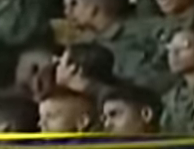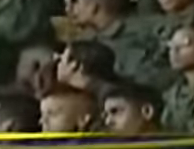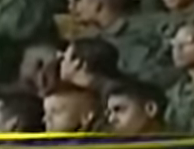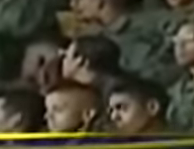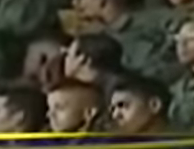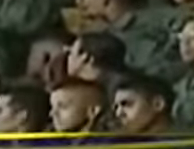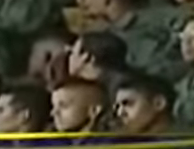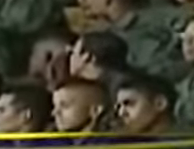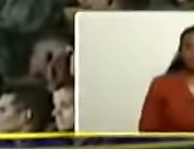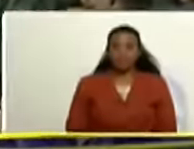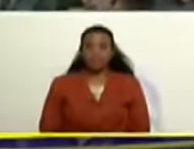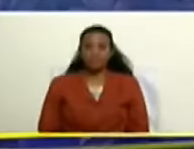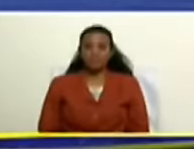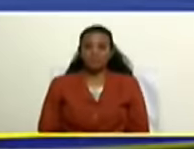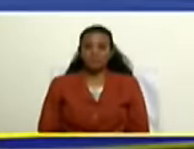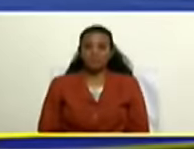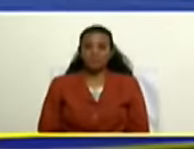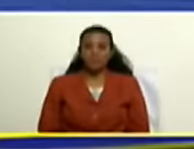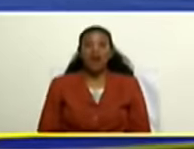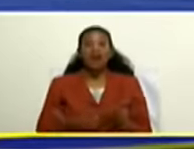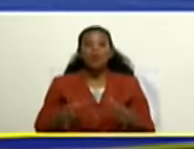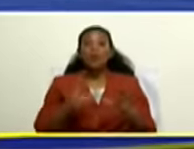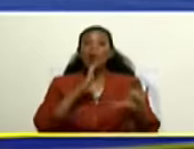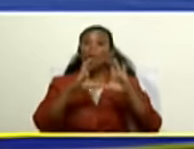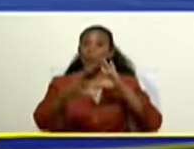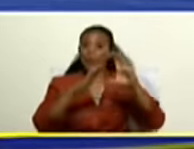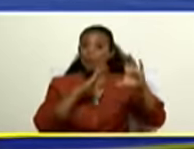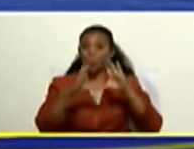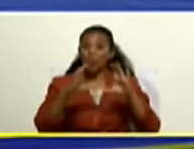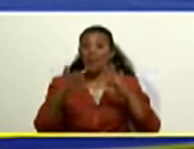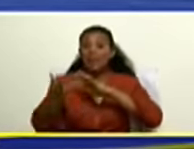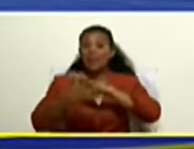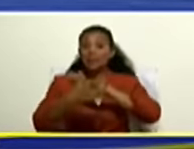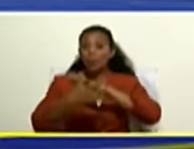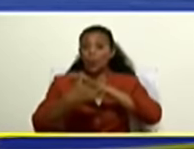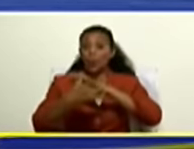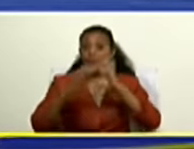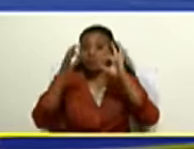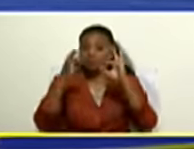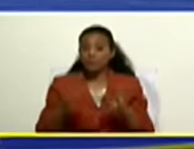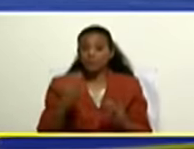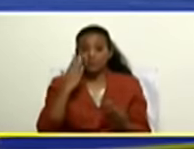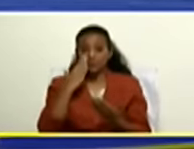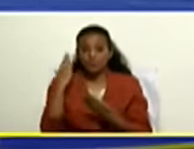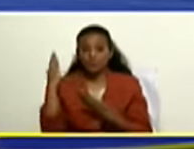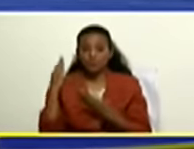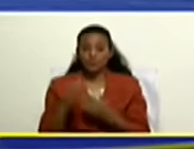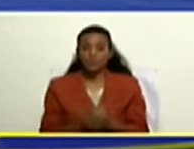A la Academia Técnica Militar de Comunicaciones y Electrónica.